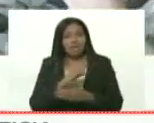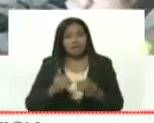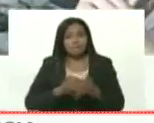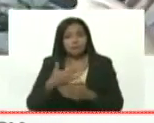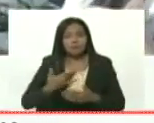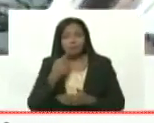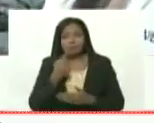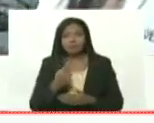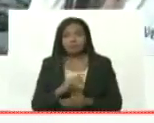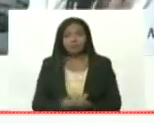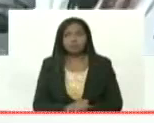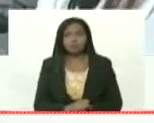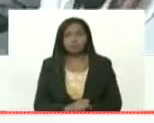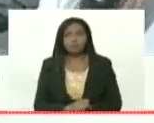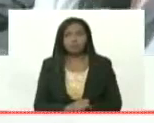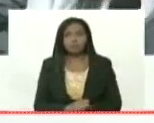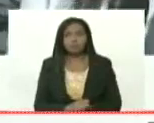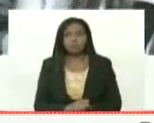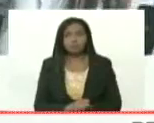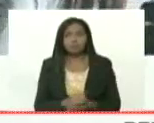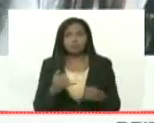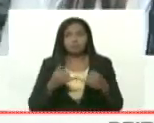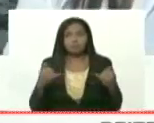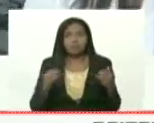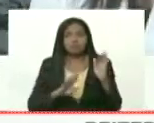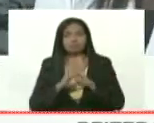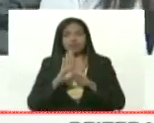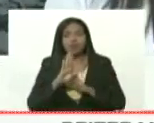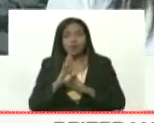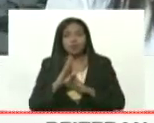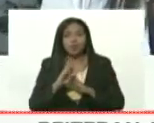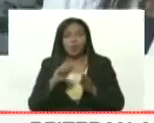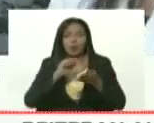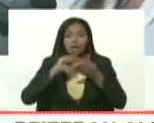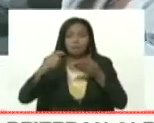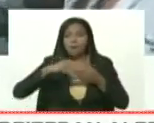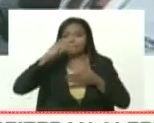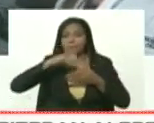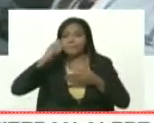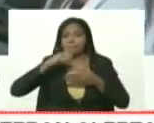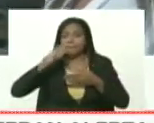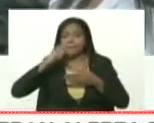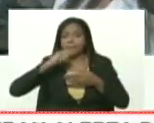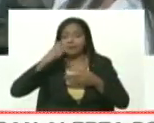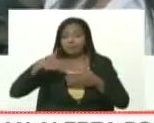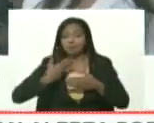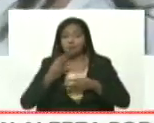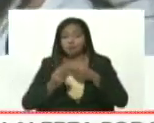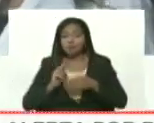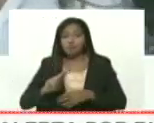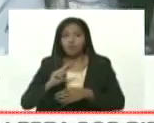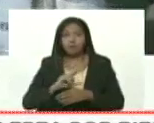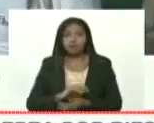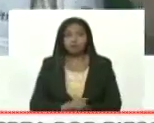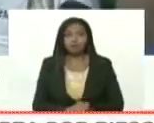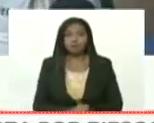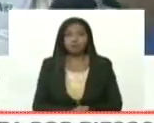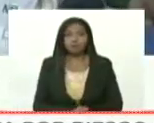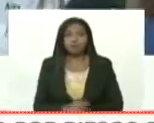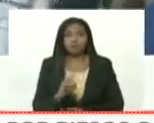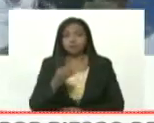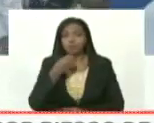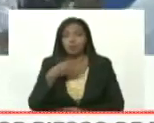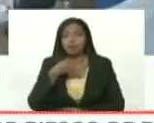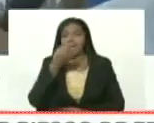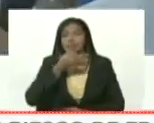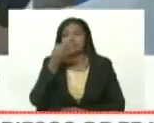decirle? Presidenta, aquí tenemos también toda una línea de desarrollo. Cremas dentales, por favor, Jiménez. Cremas dentales también. Buenas tardes, mi comandante